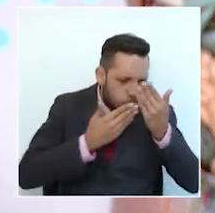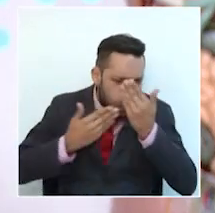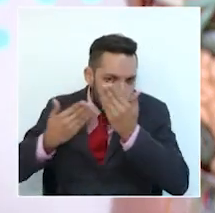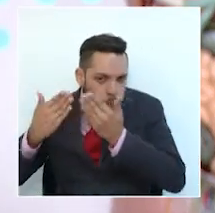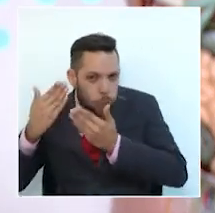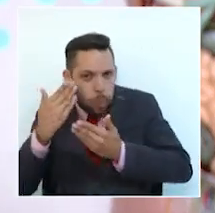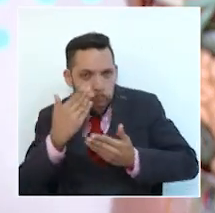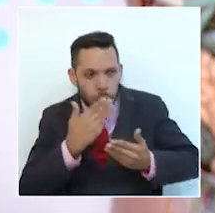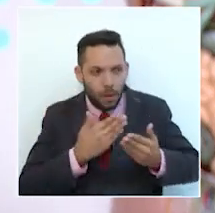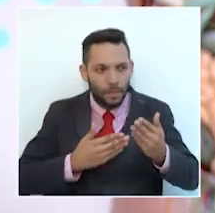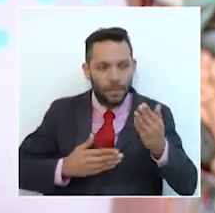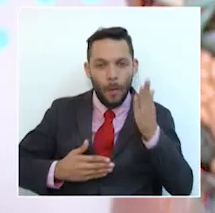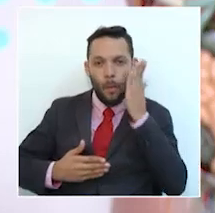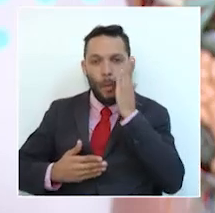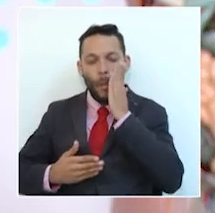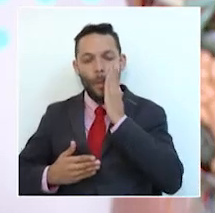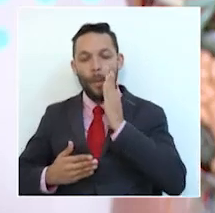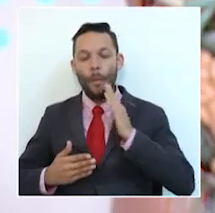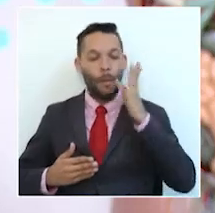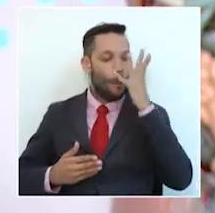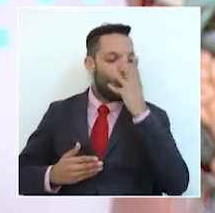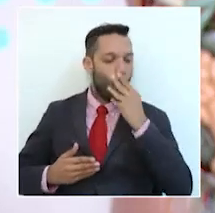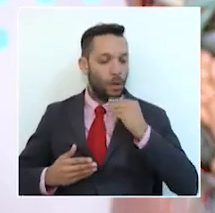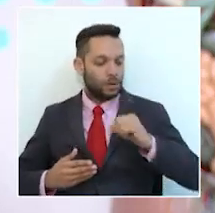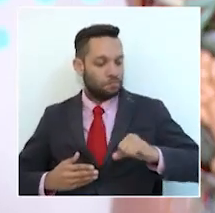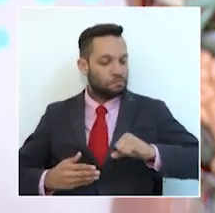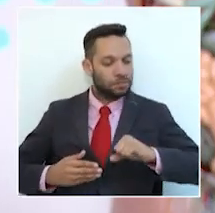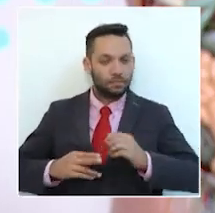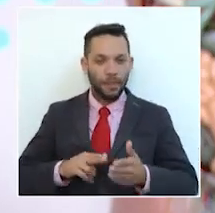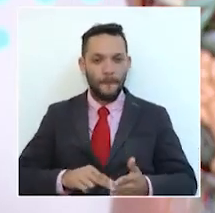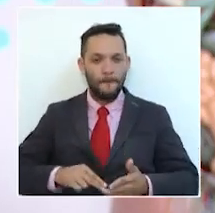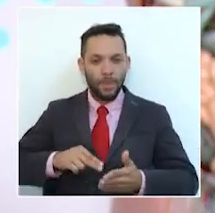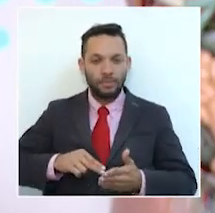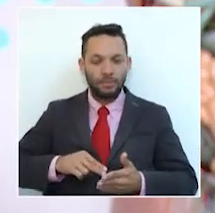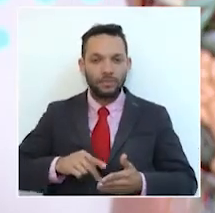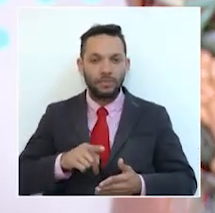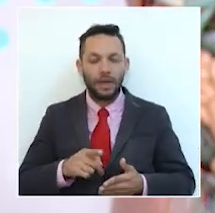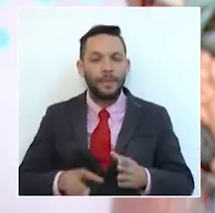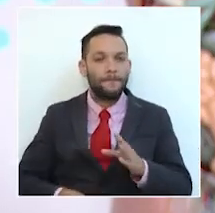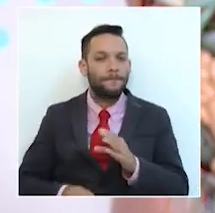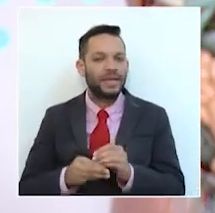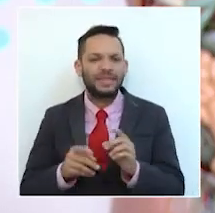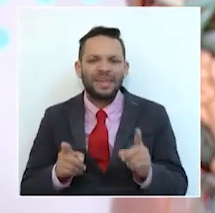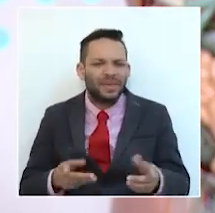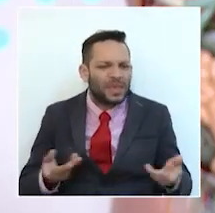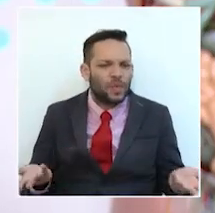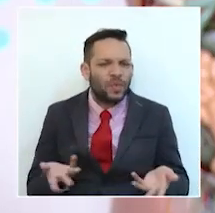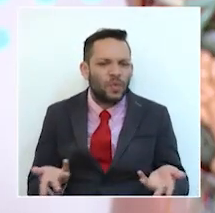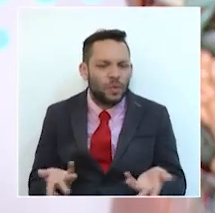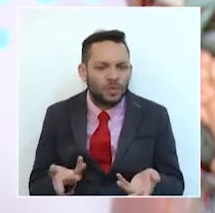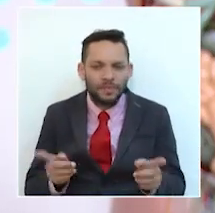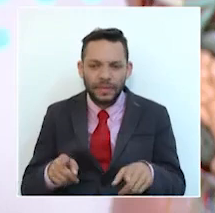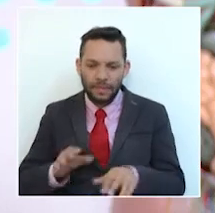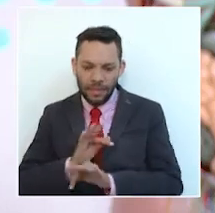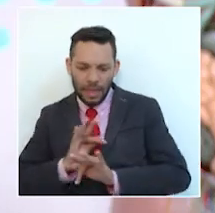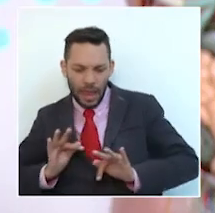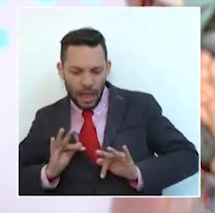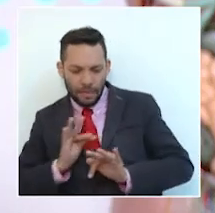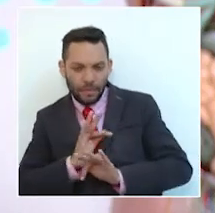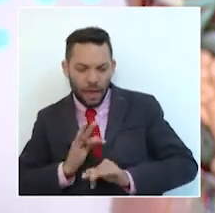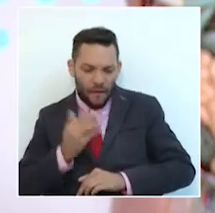únicamente los de bienestar y lúdicos que están muy bien sino que los busquemos también en los fines terapéuticos